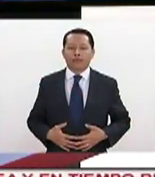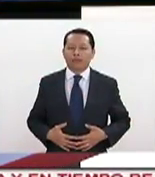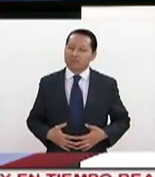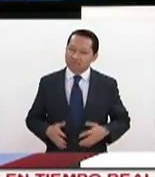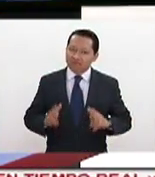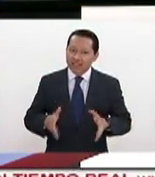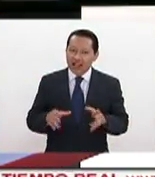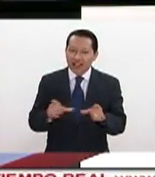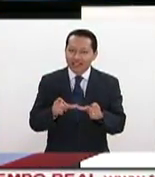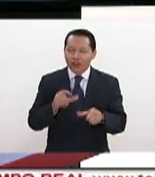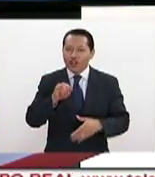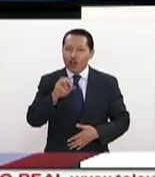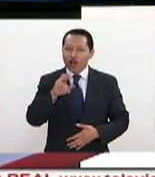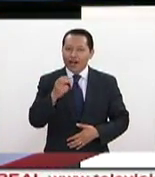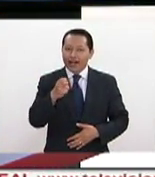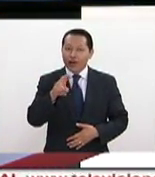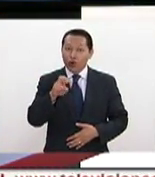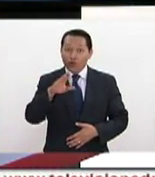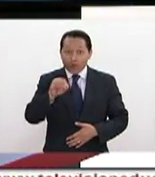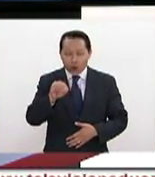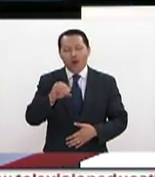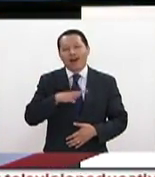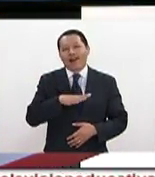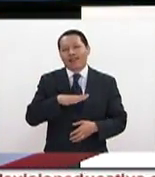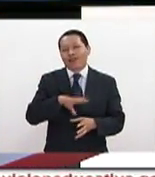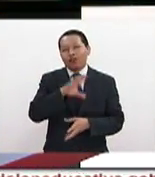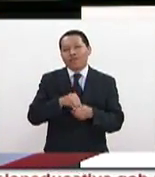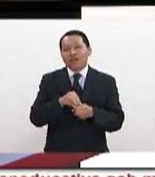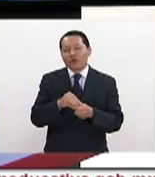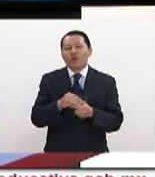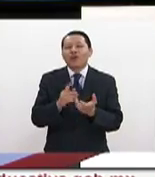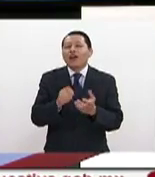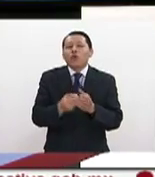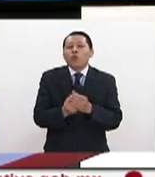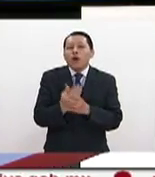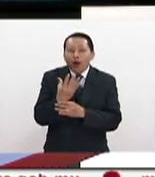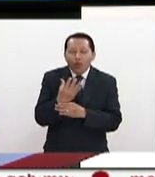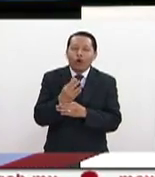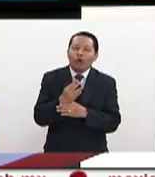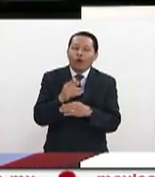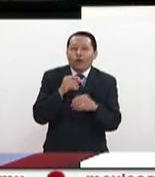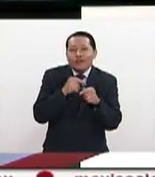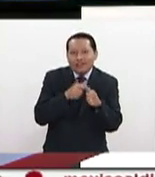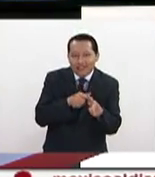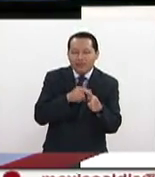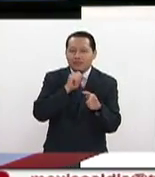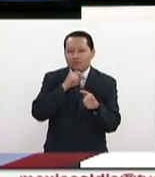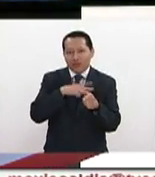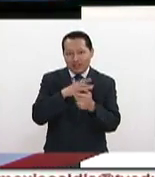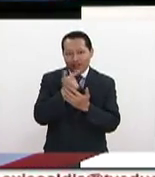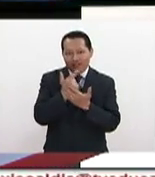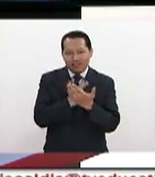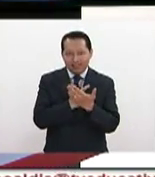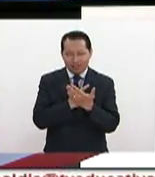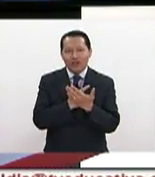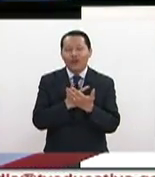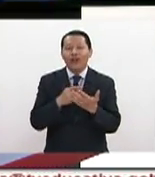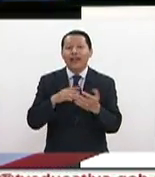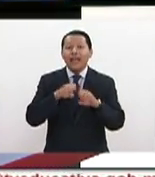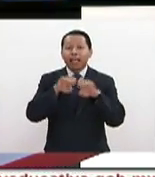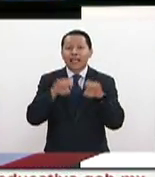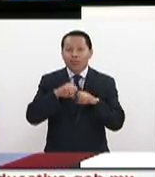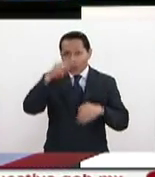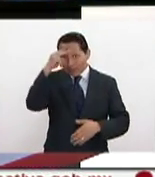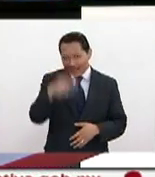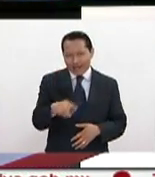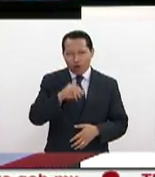Y ya está listo Jorge Rubio, que nos tiene pues las novedades, o si las hubo o si no las hubo, en la lista de la selección mexicana de